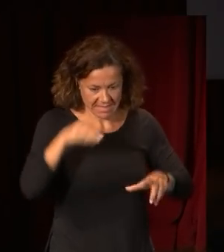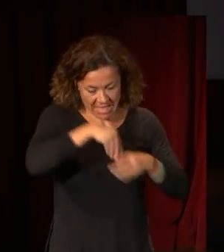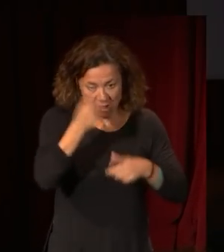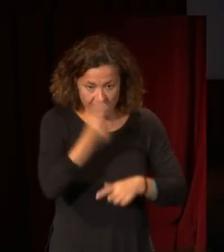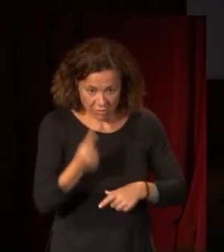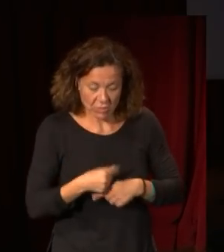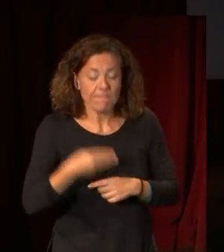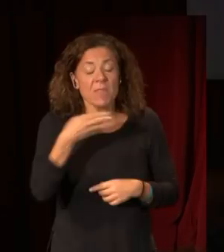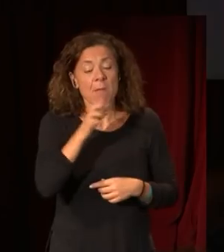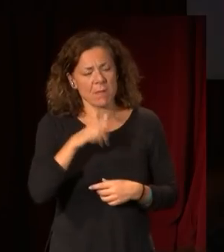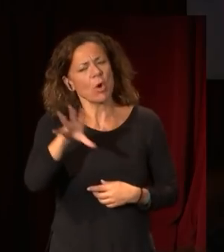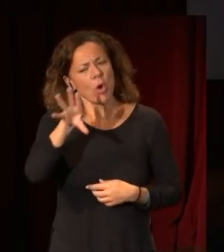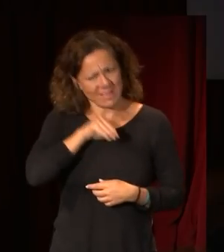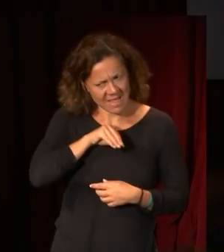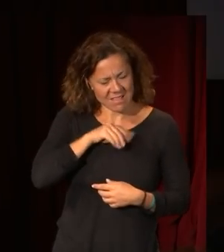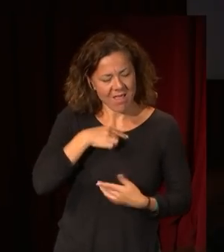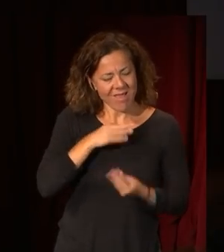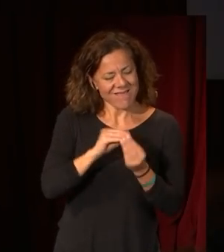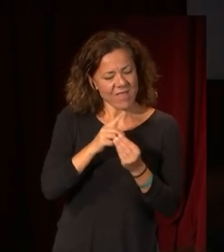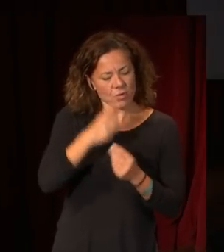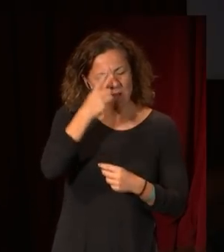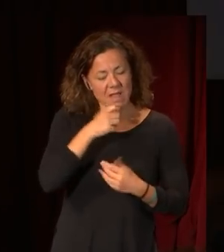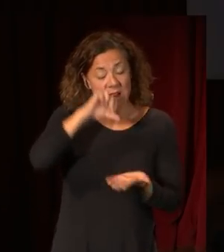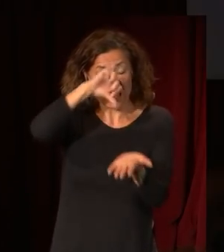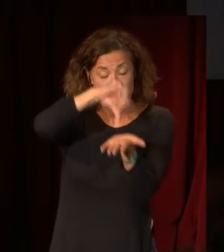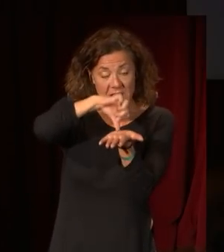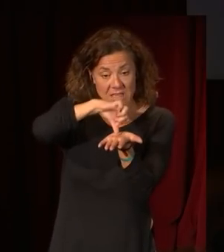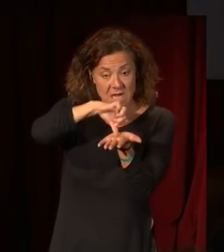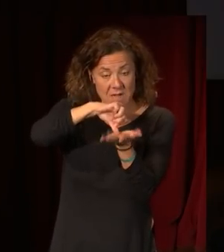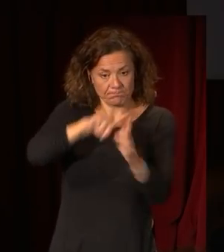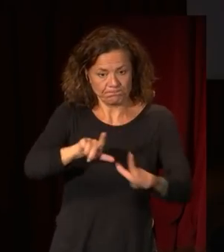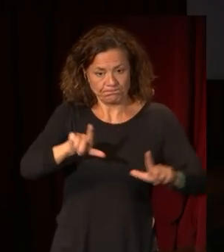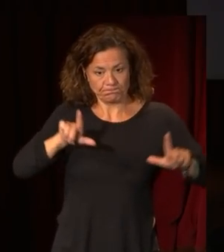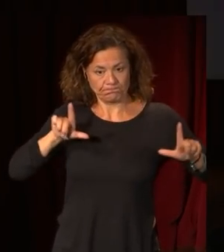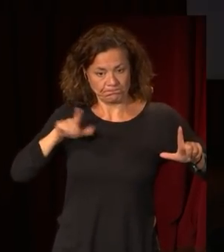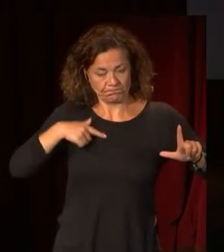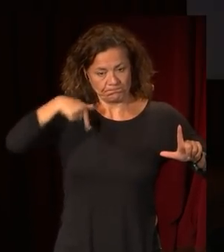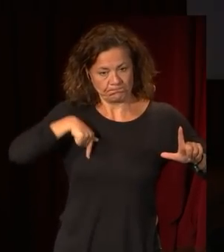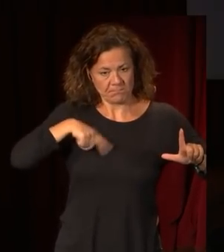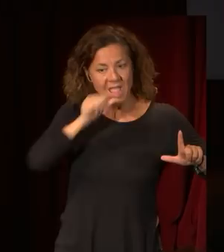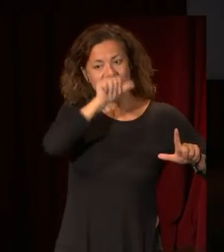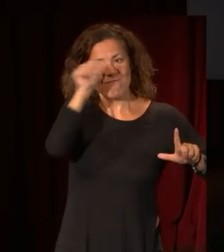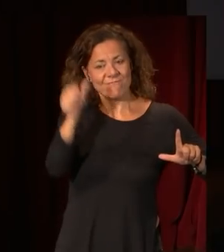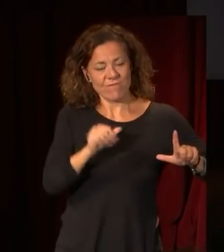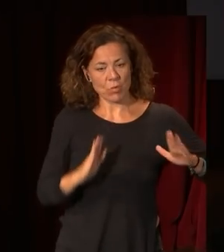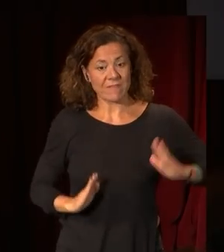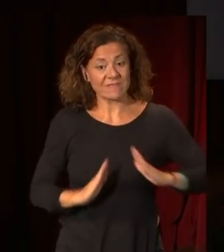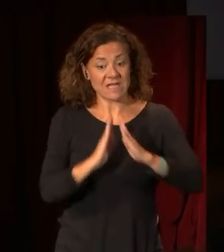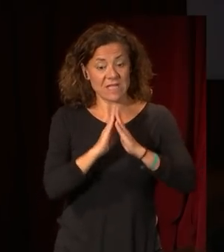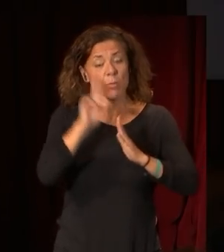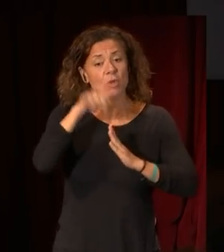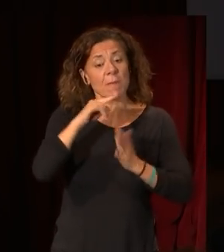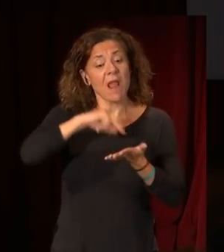bermejo entiende esto y configura una imagen central mayestática con la figura del santo pero también con esta arquitectura